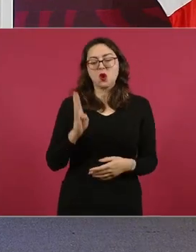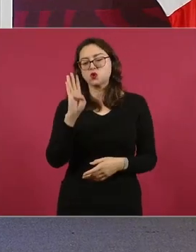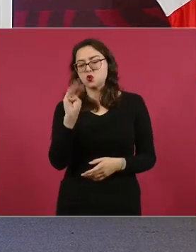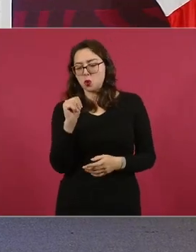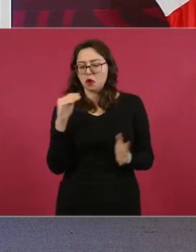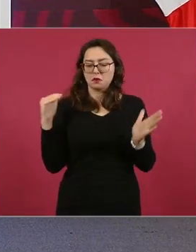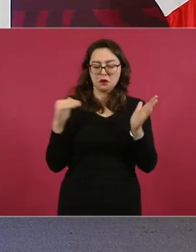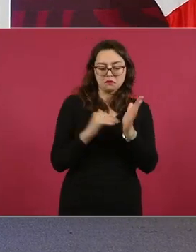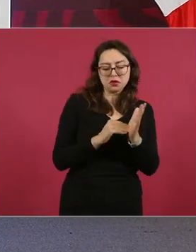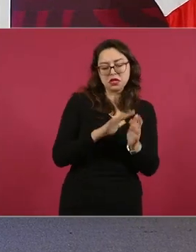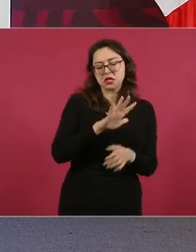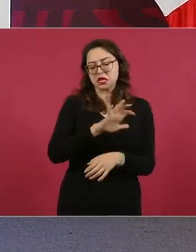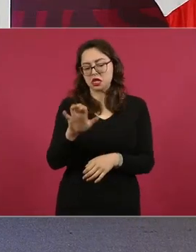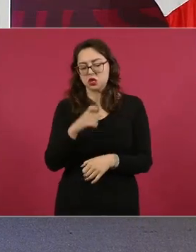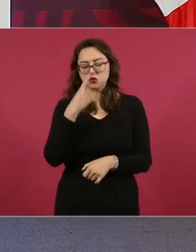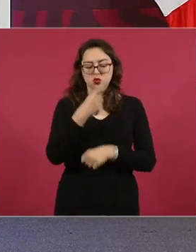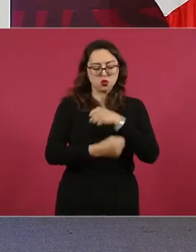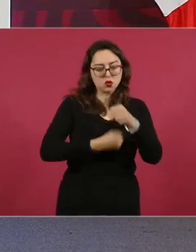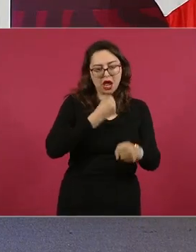9,500 homicidios.